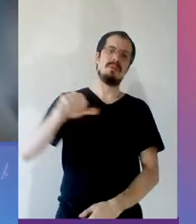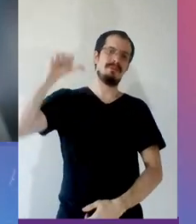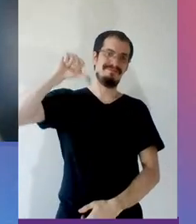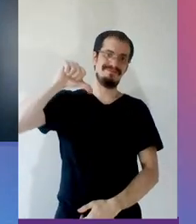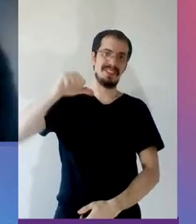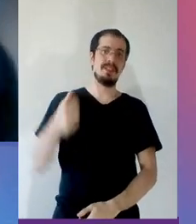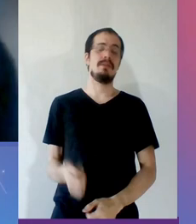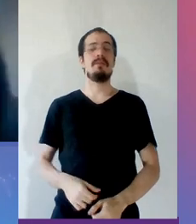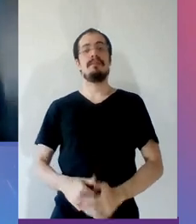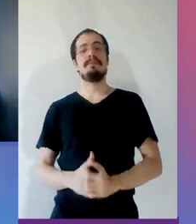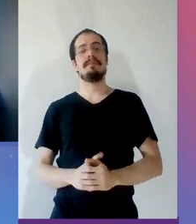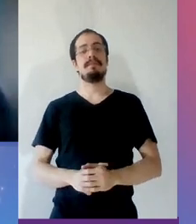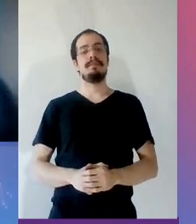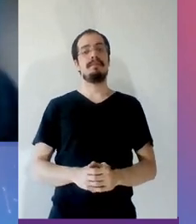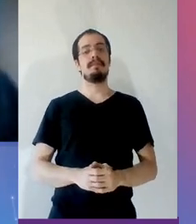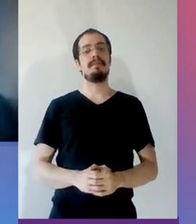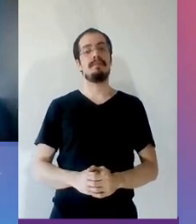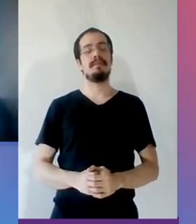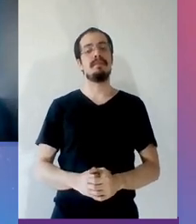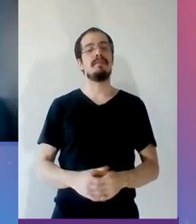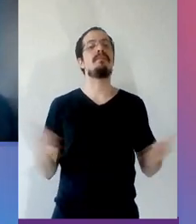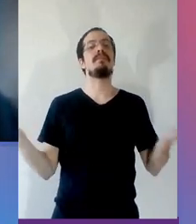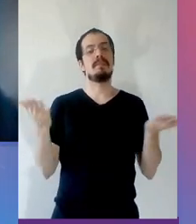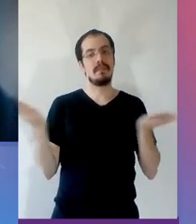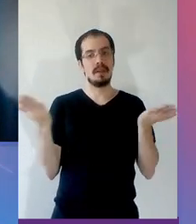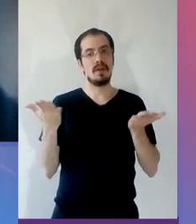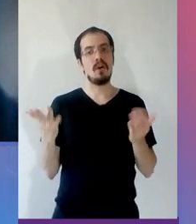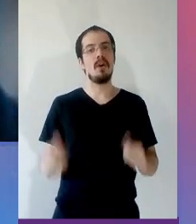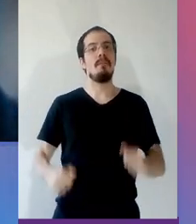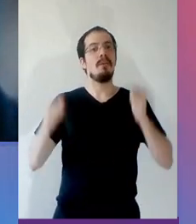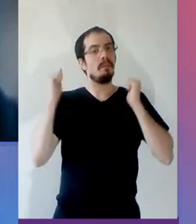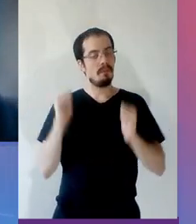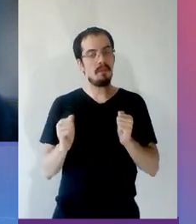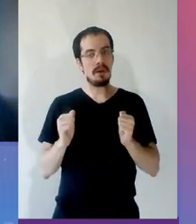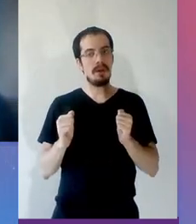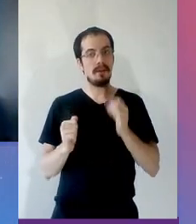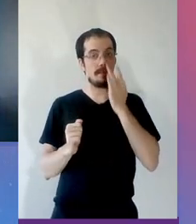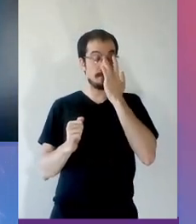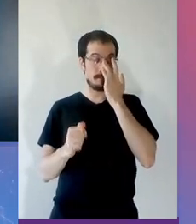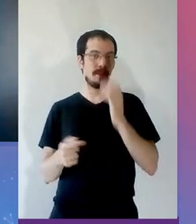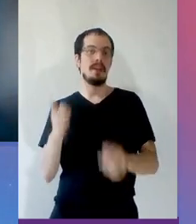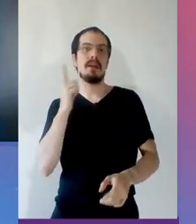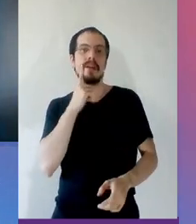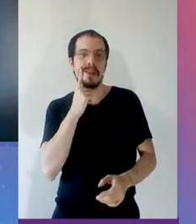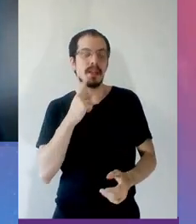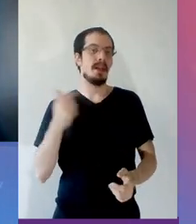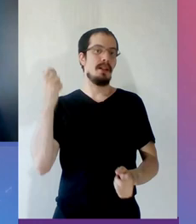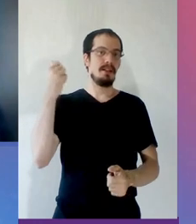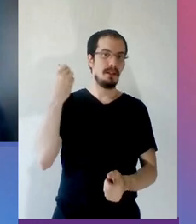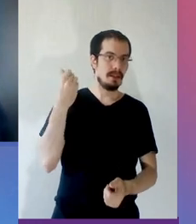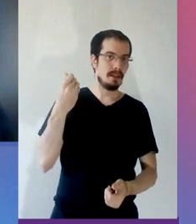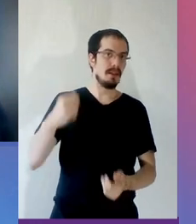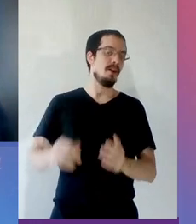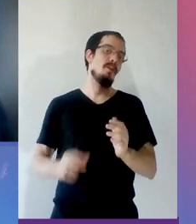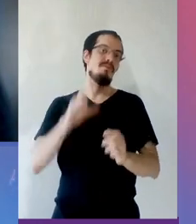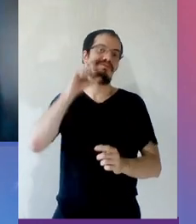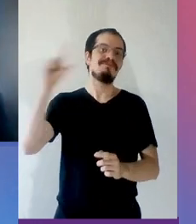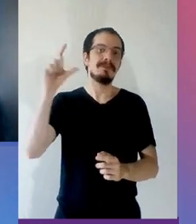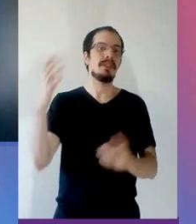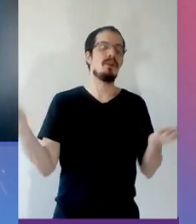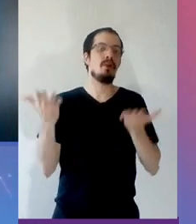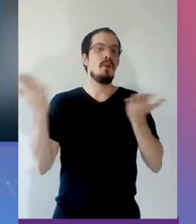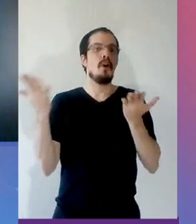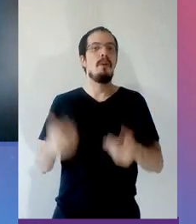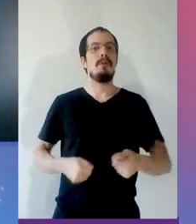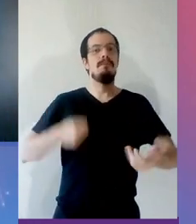cómo el que puede, en el fondo, que tiene un poquito mejor nivel económico, cómo pudo seguir llevando. Nosotros prácticamente no paramos de atender, justamente